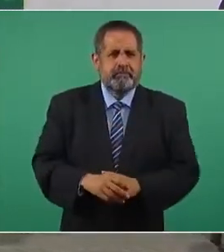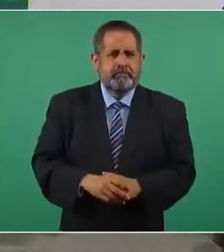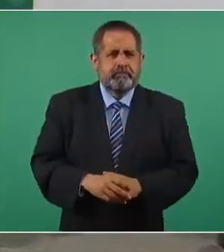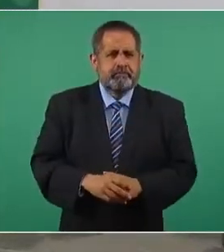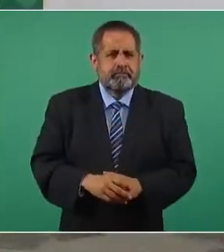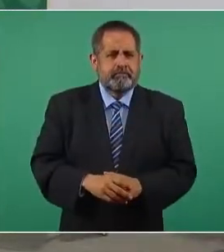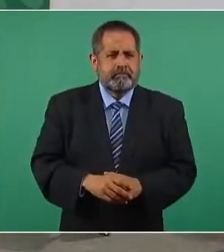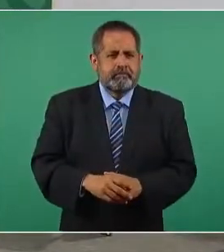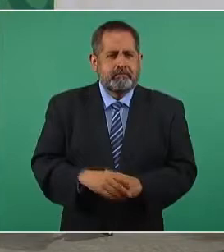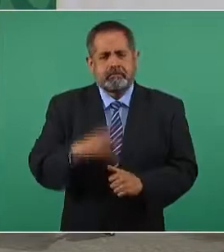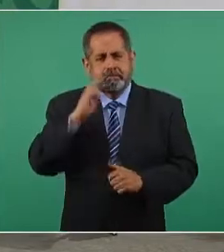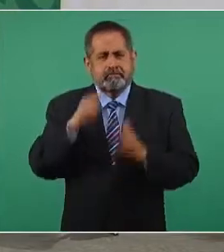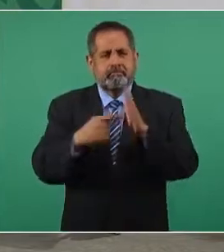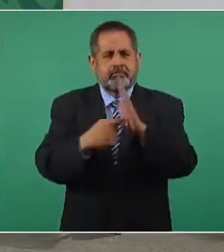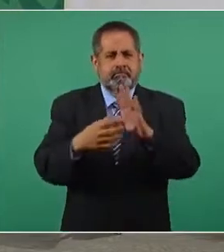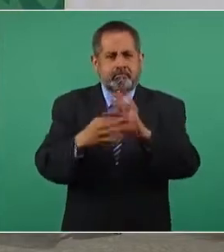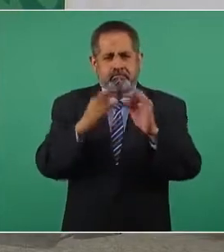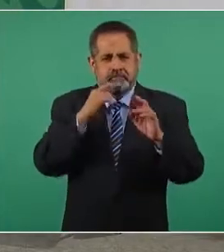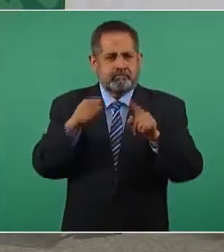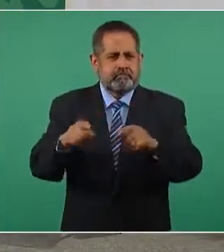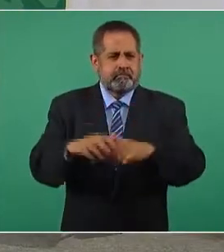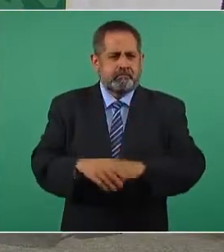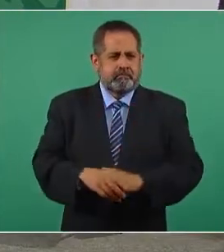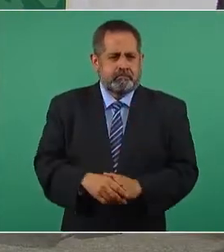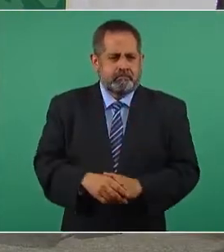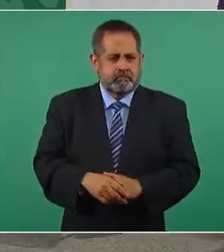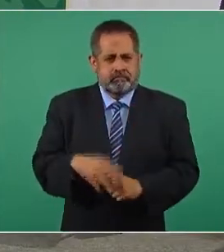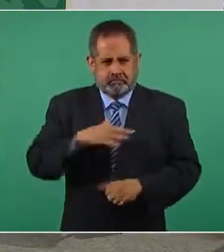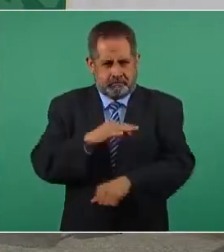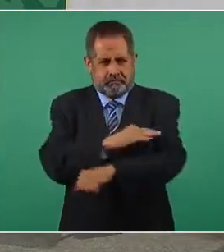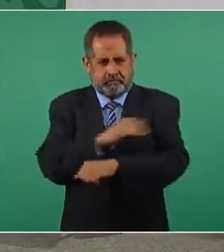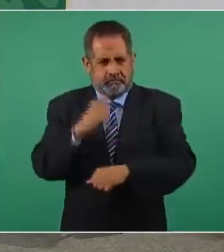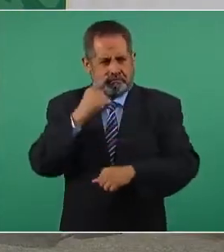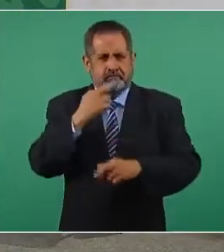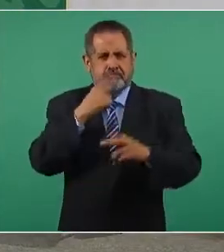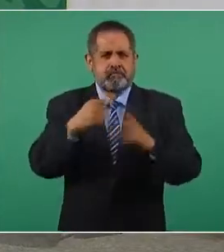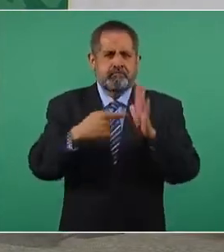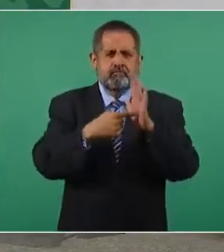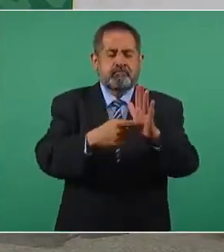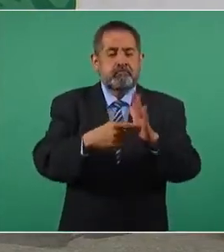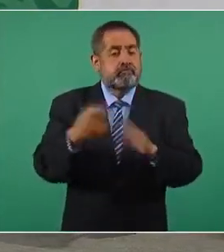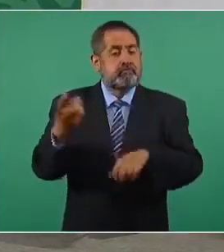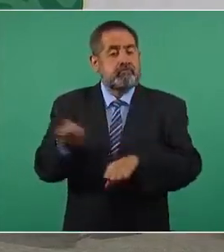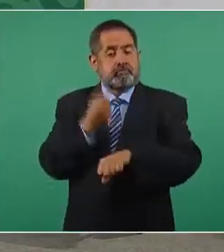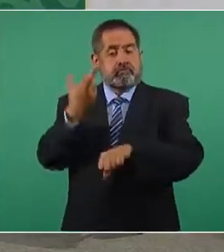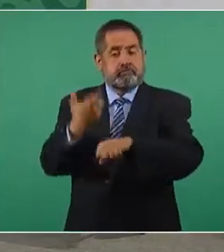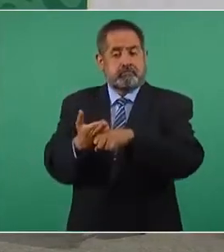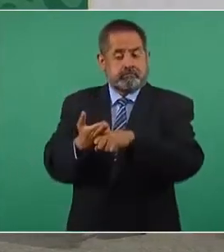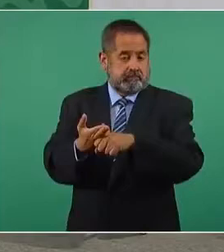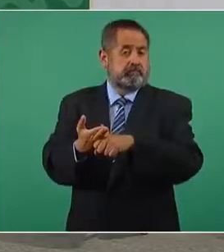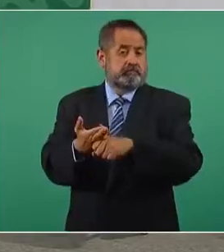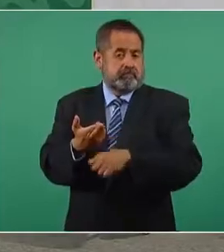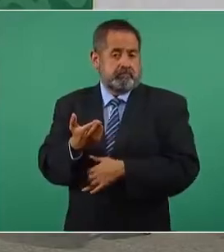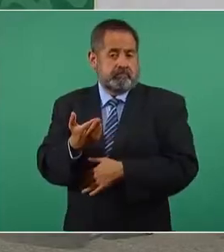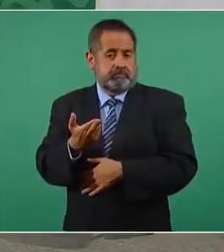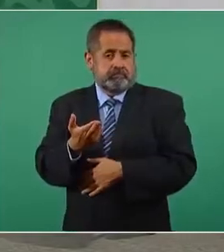Porque qué mejor ejemplo, si hay forma, qué mejor ejemplo que el secretario de